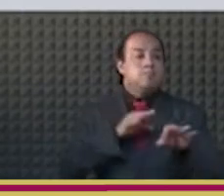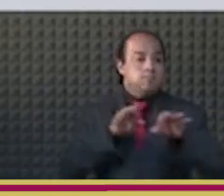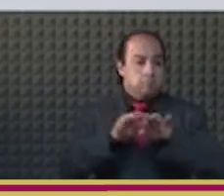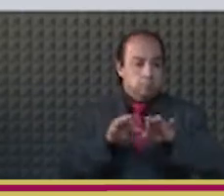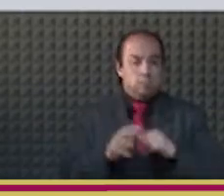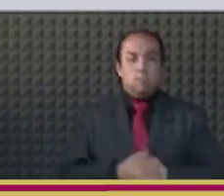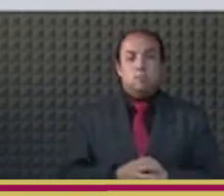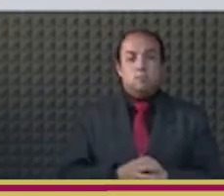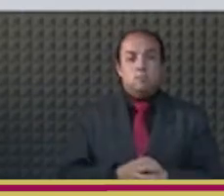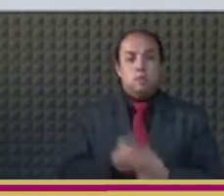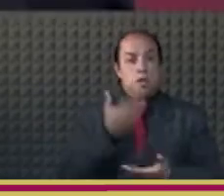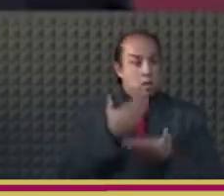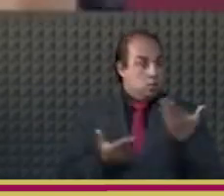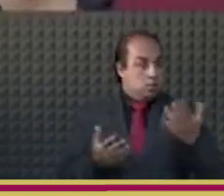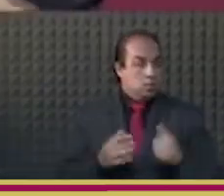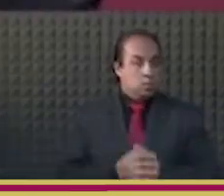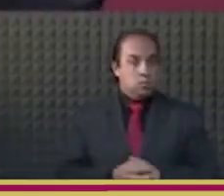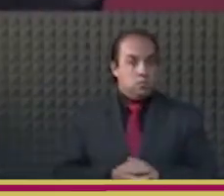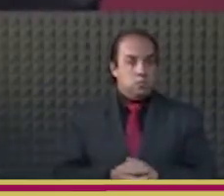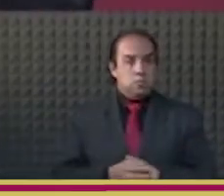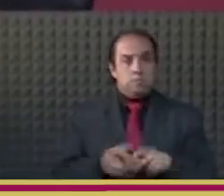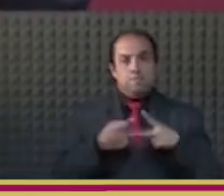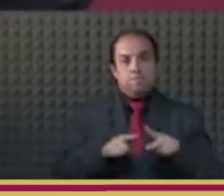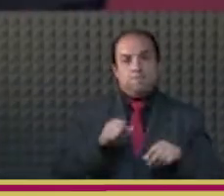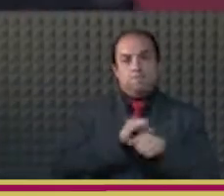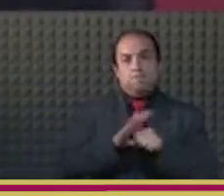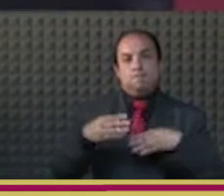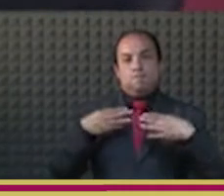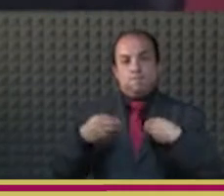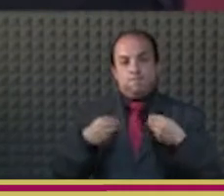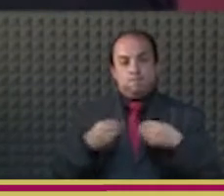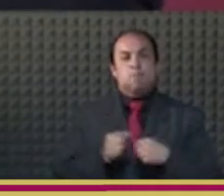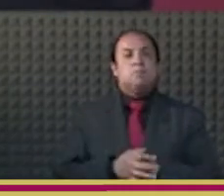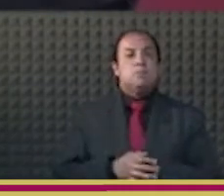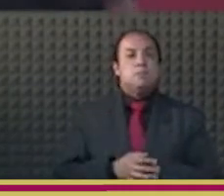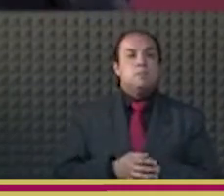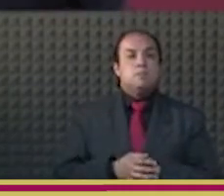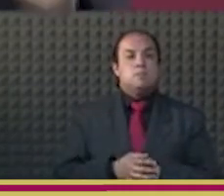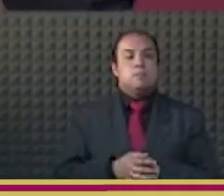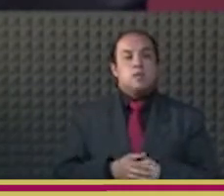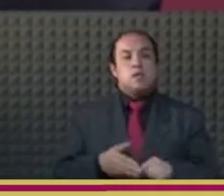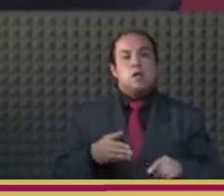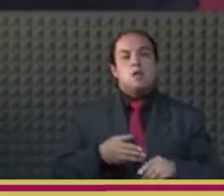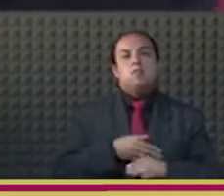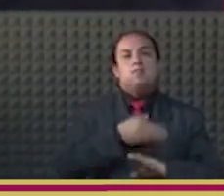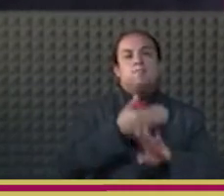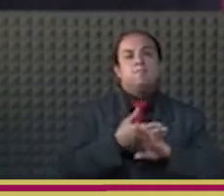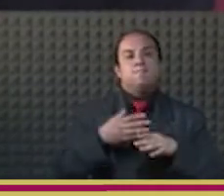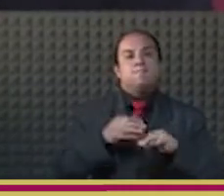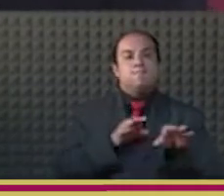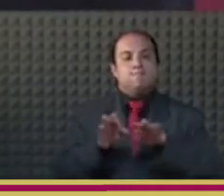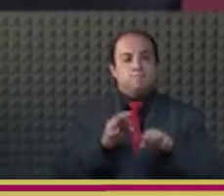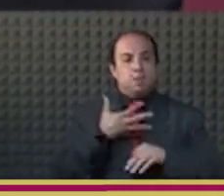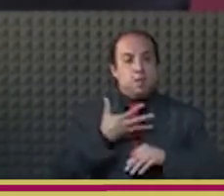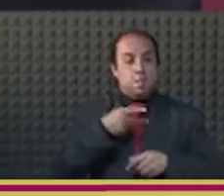laboral. Ahora, bueno, vino la pandemia, golpeó el empleo, pero vamos a recuperarnos